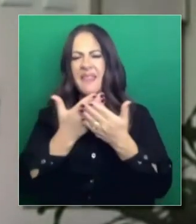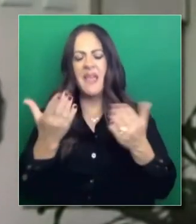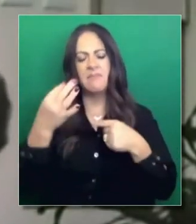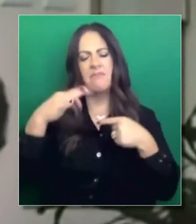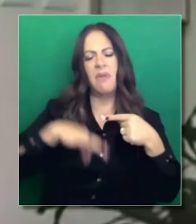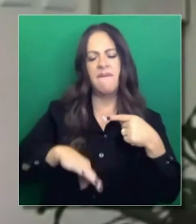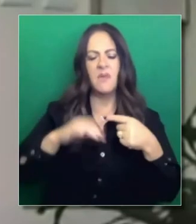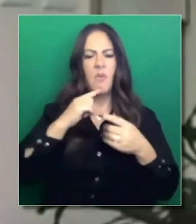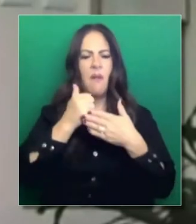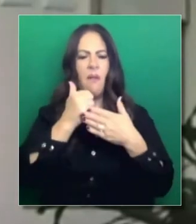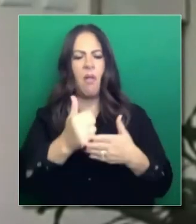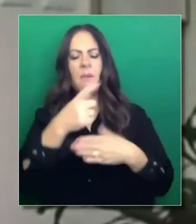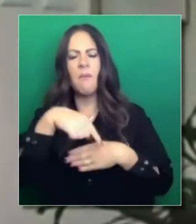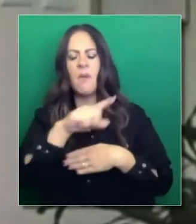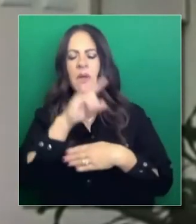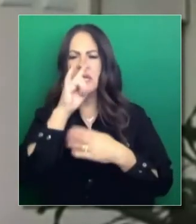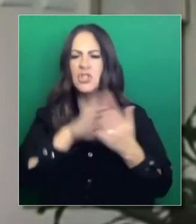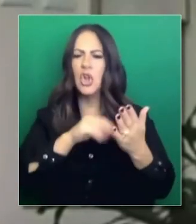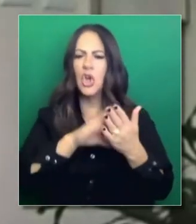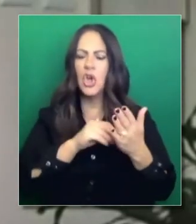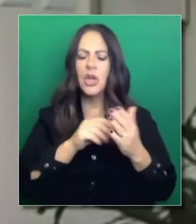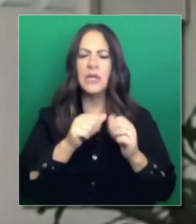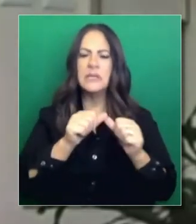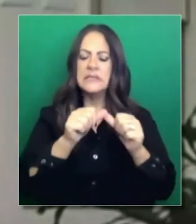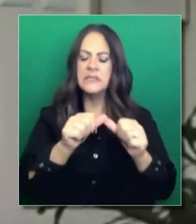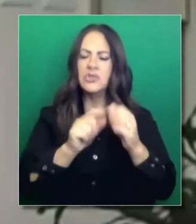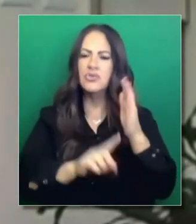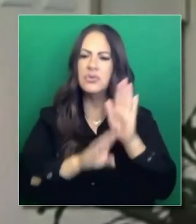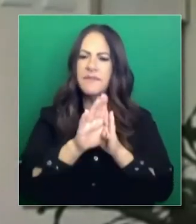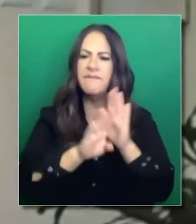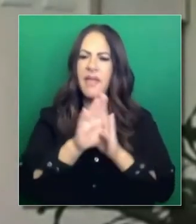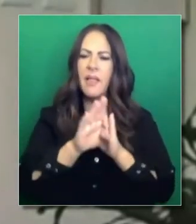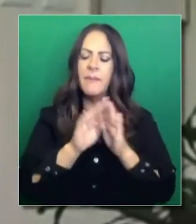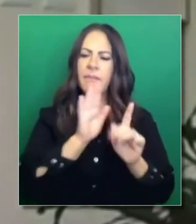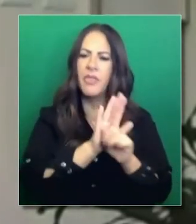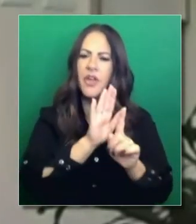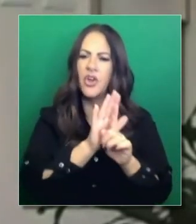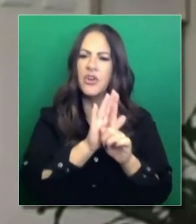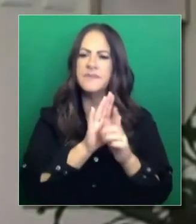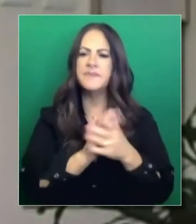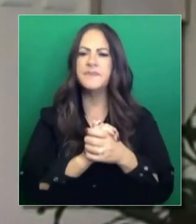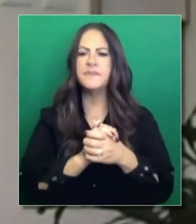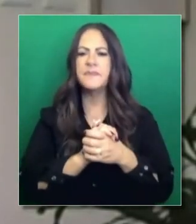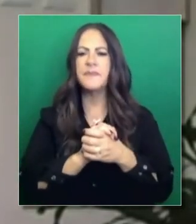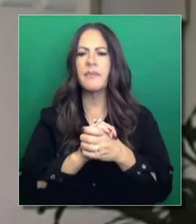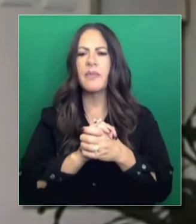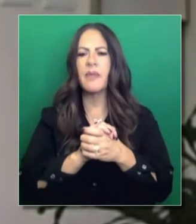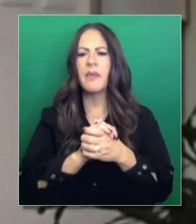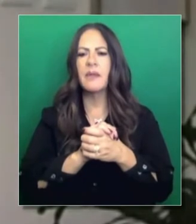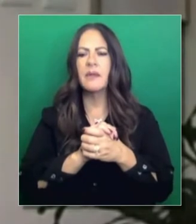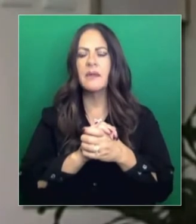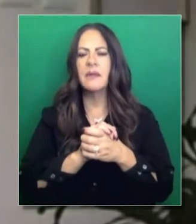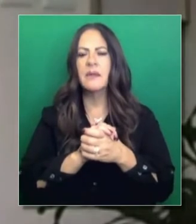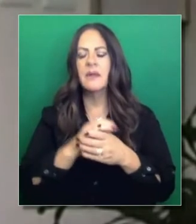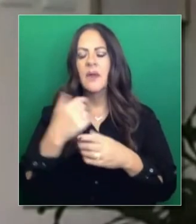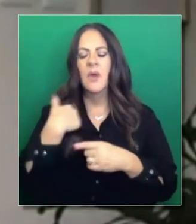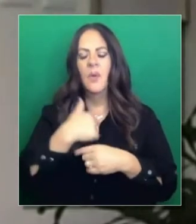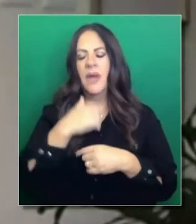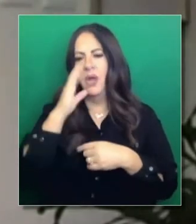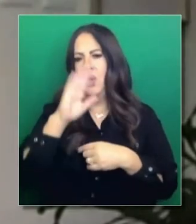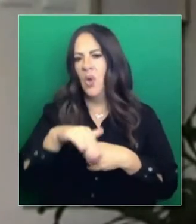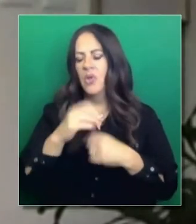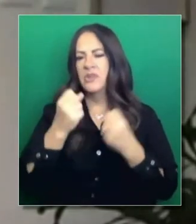que nosotros estamos proporcionando cada vez más en persona, mientras que mantenemos